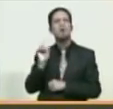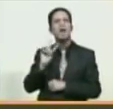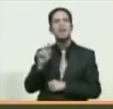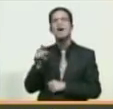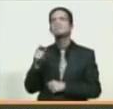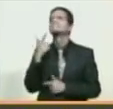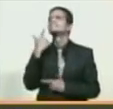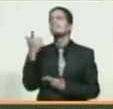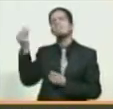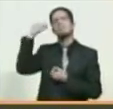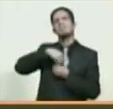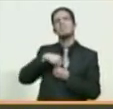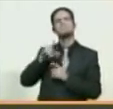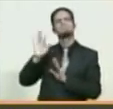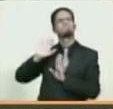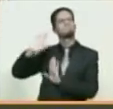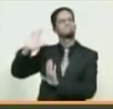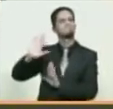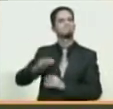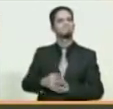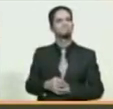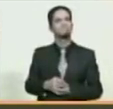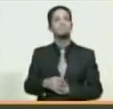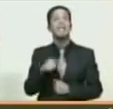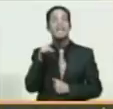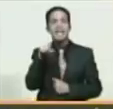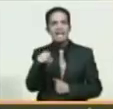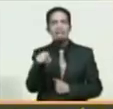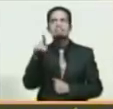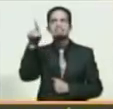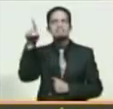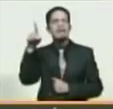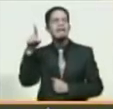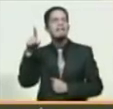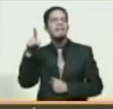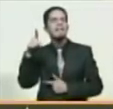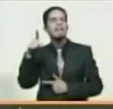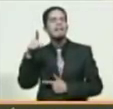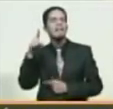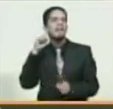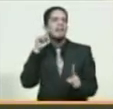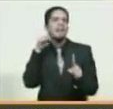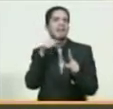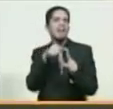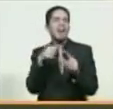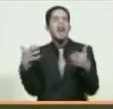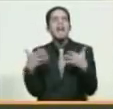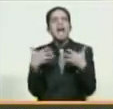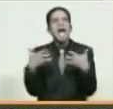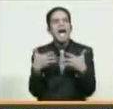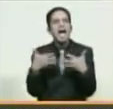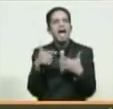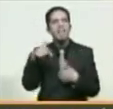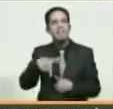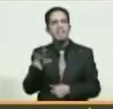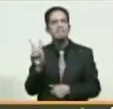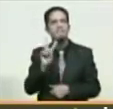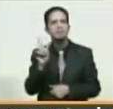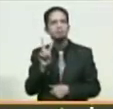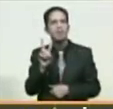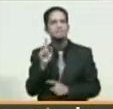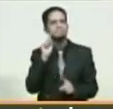plan de intervención. Era el plan que estaba presente, la guerra civil, para